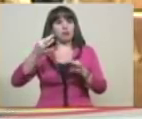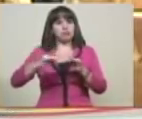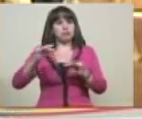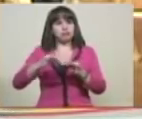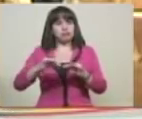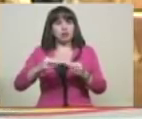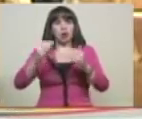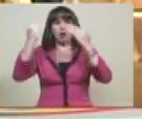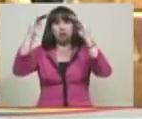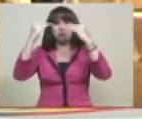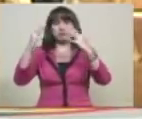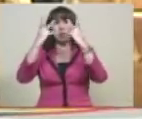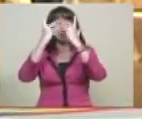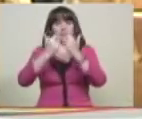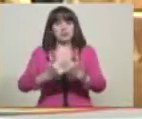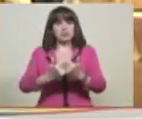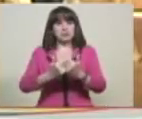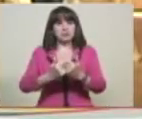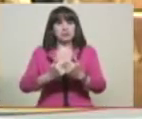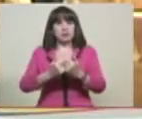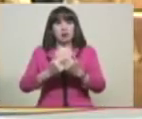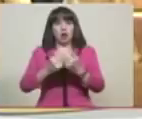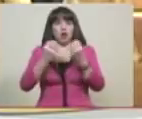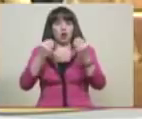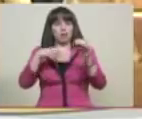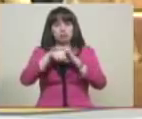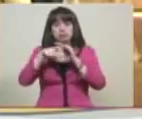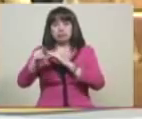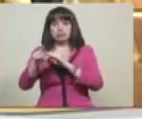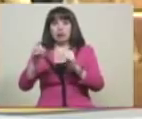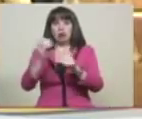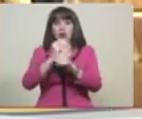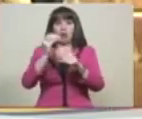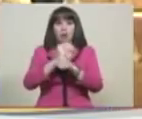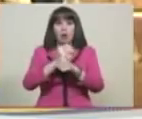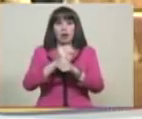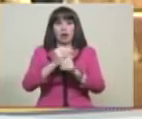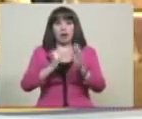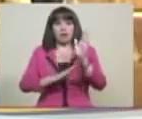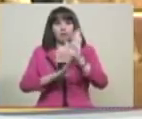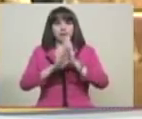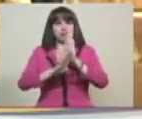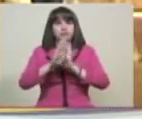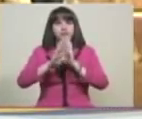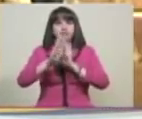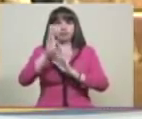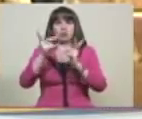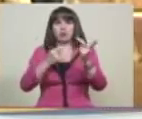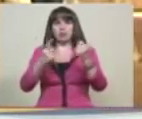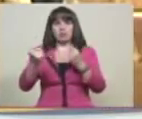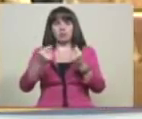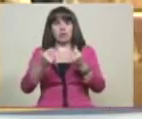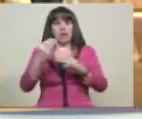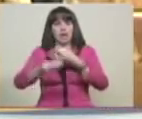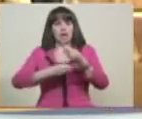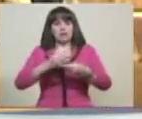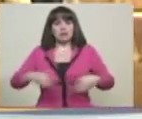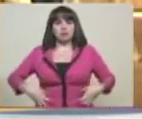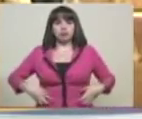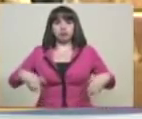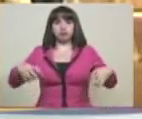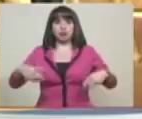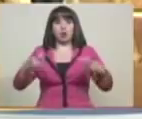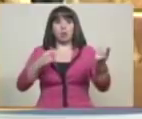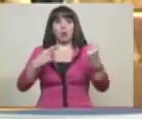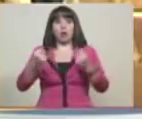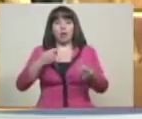pensiones, ir logrando el espacio que deben lograr con el crecimiento económico, la creación de riqueza, con